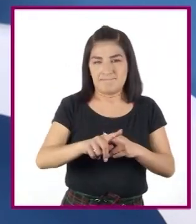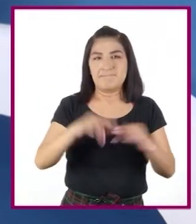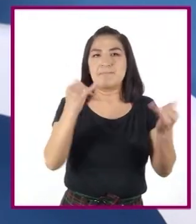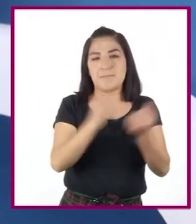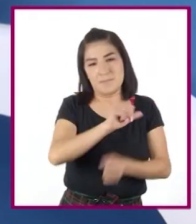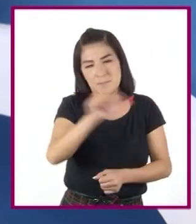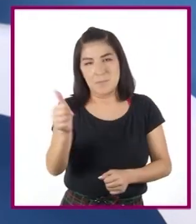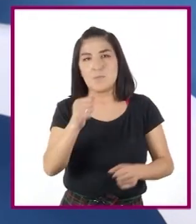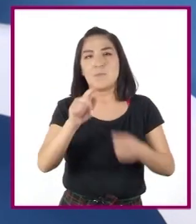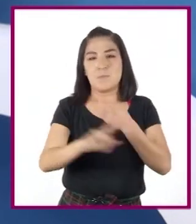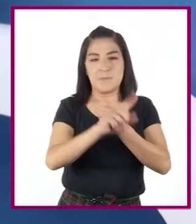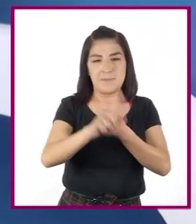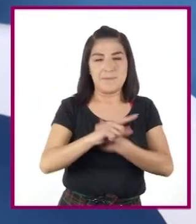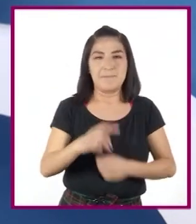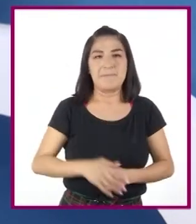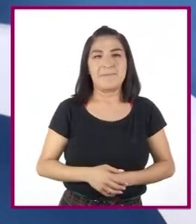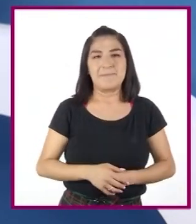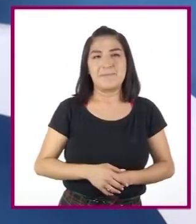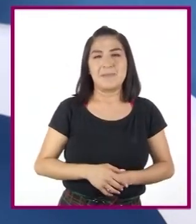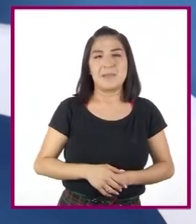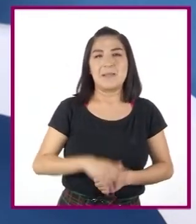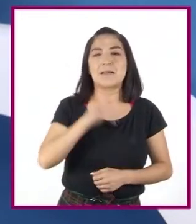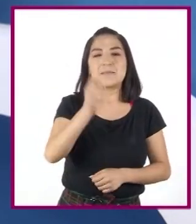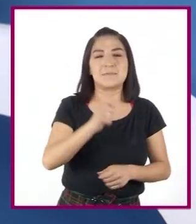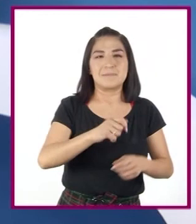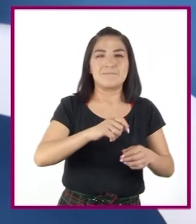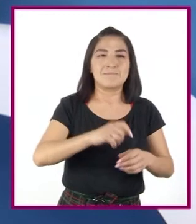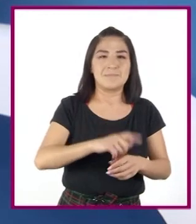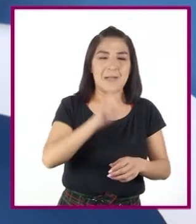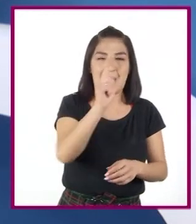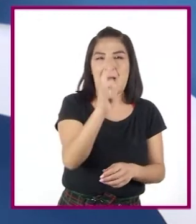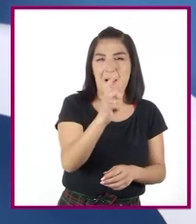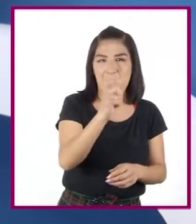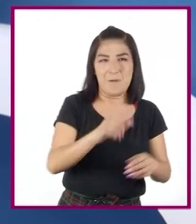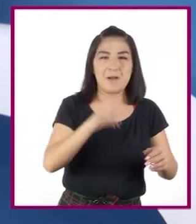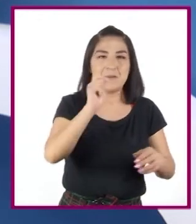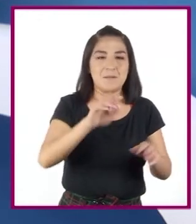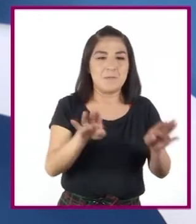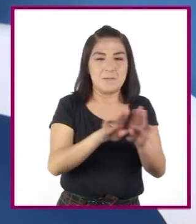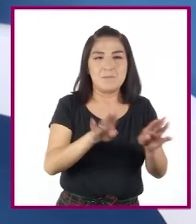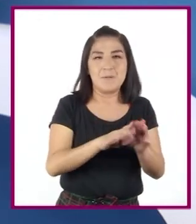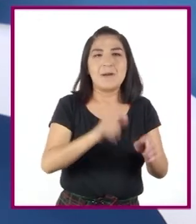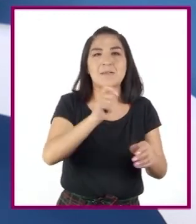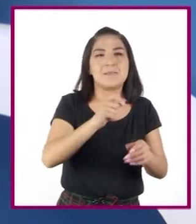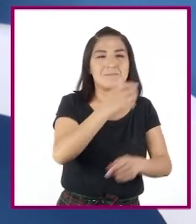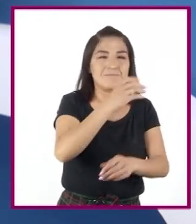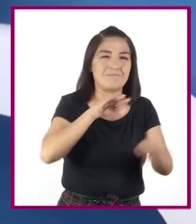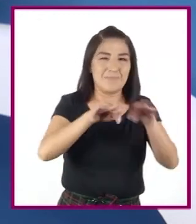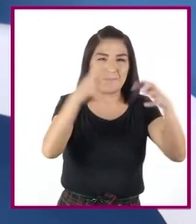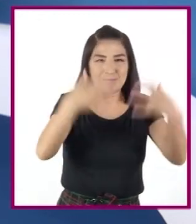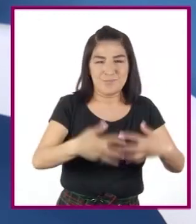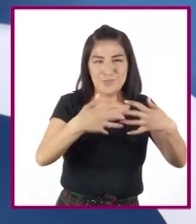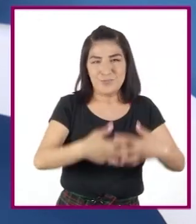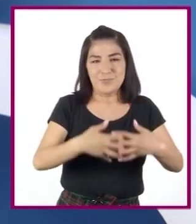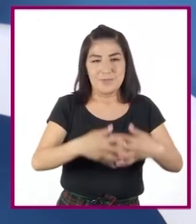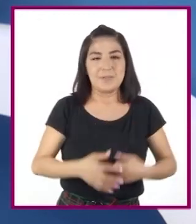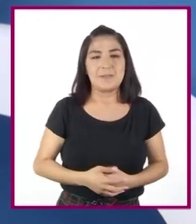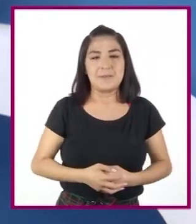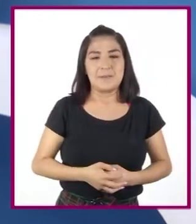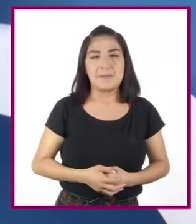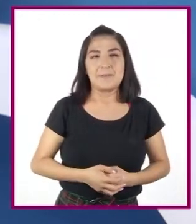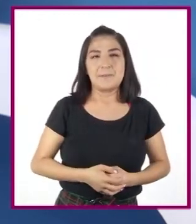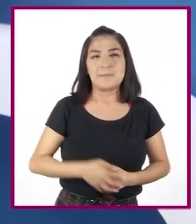problema. Una compañía envasadora lanzó una licitación para la adquisición de una máquina